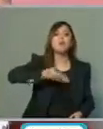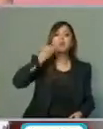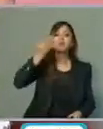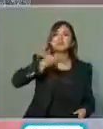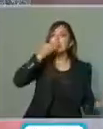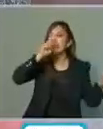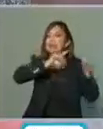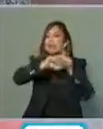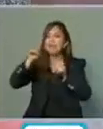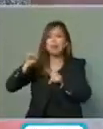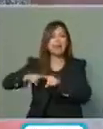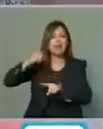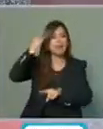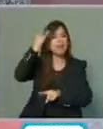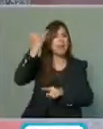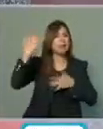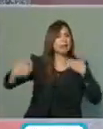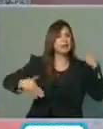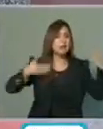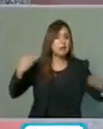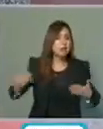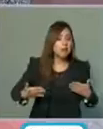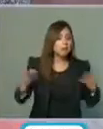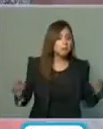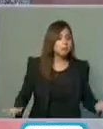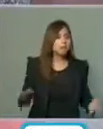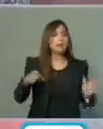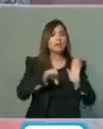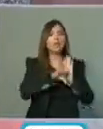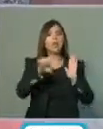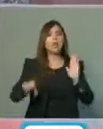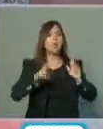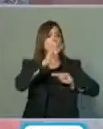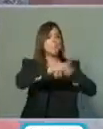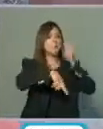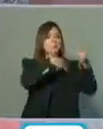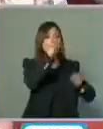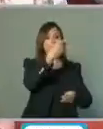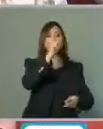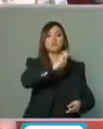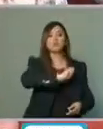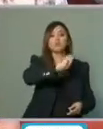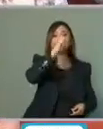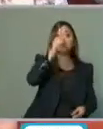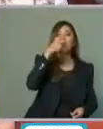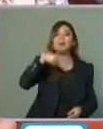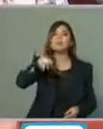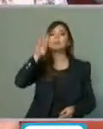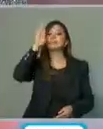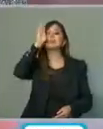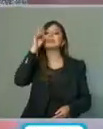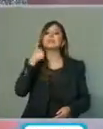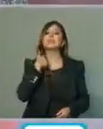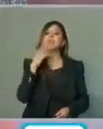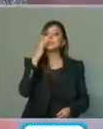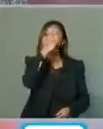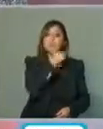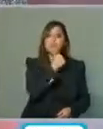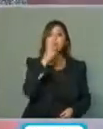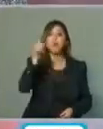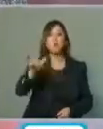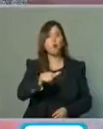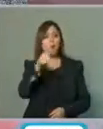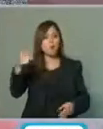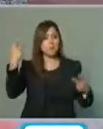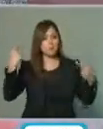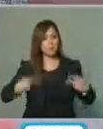celebrar. Puedes ir a lo mejor incluso con un profesional, si es que te da miedo entrarle al quite, como dicen por ahí, puedes ir con un profesional,